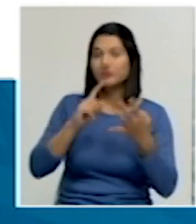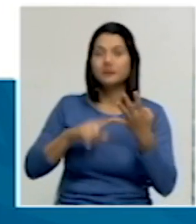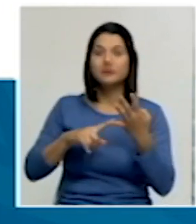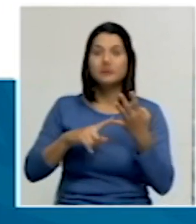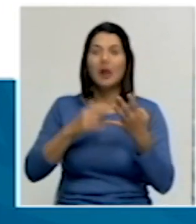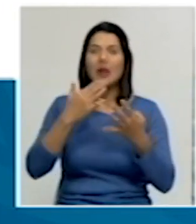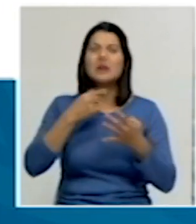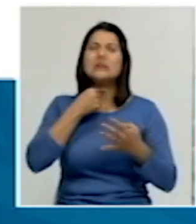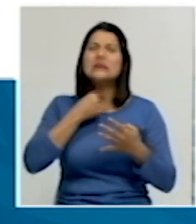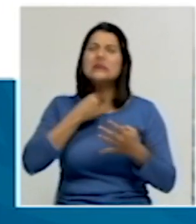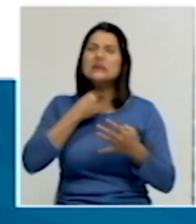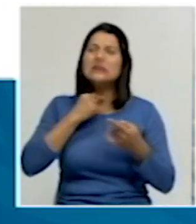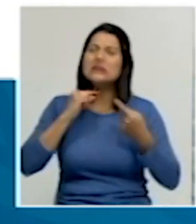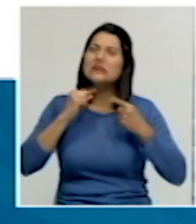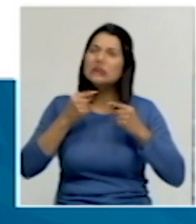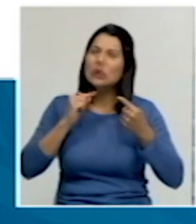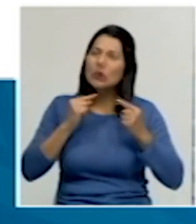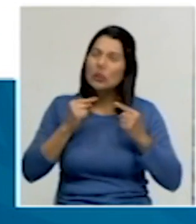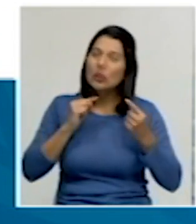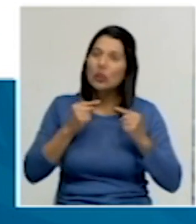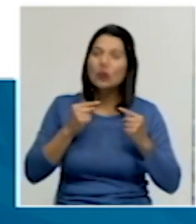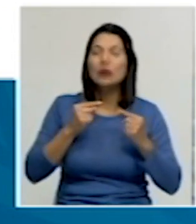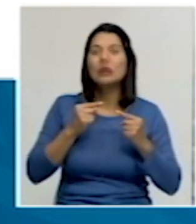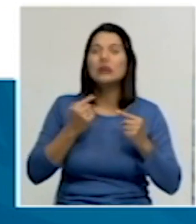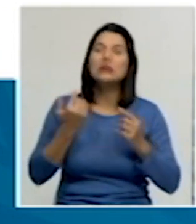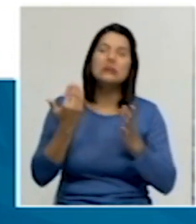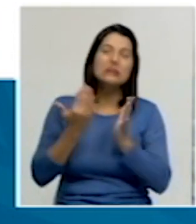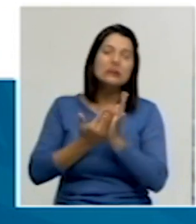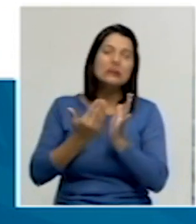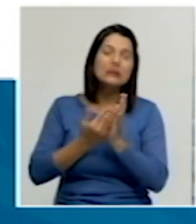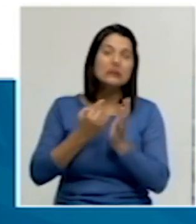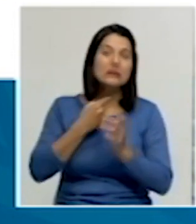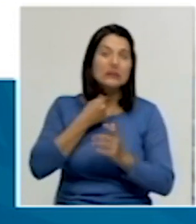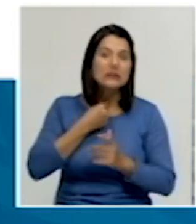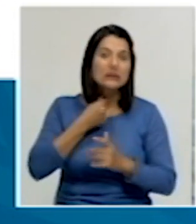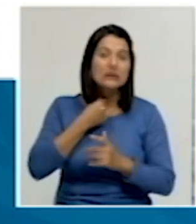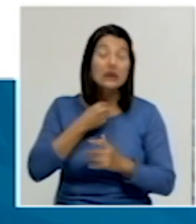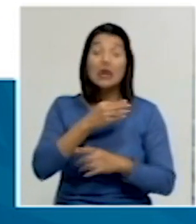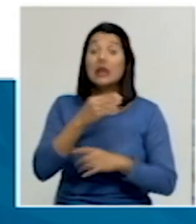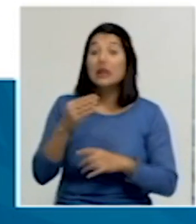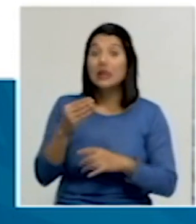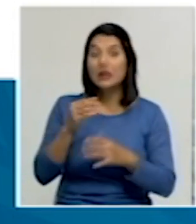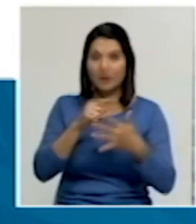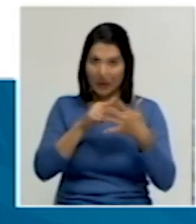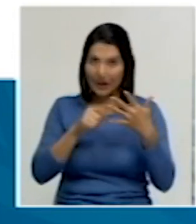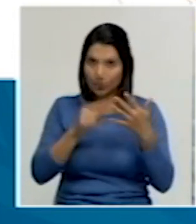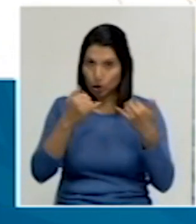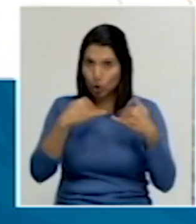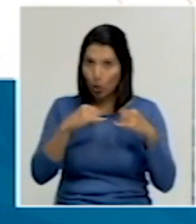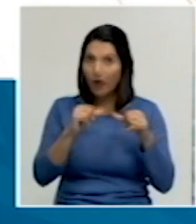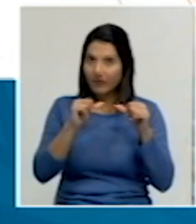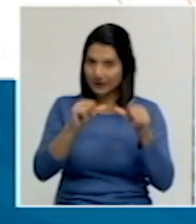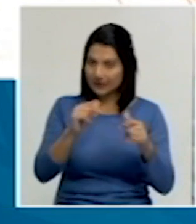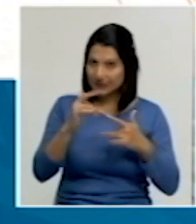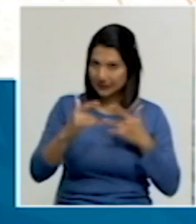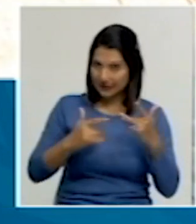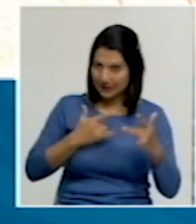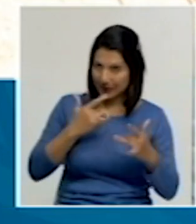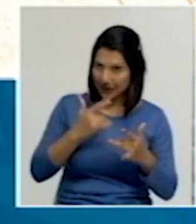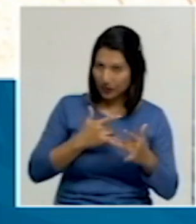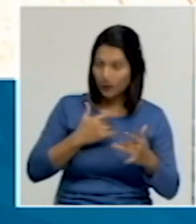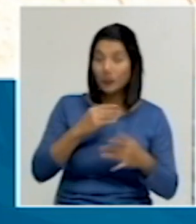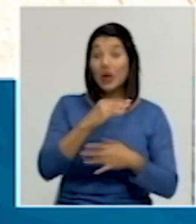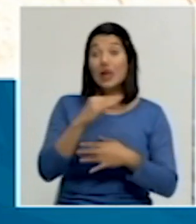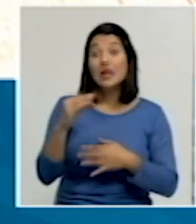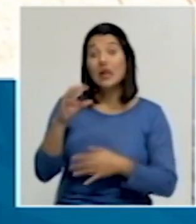malestar en la garganta, un poquito de dolor, y eso todavía se mantiene. De hecho, en el caso, digamos,